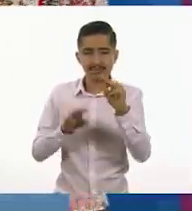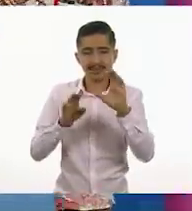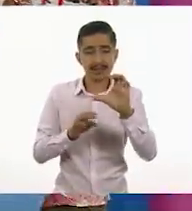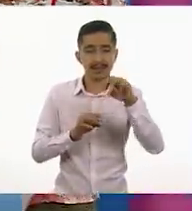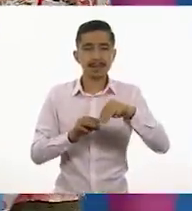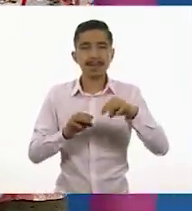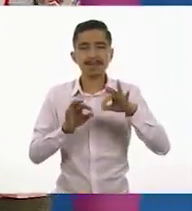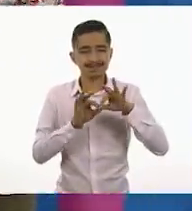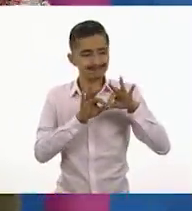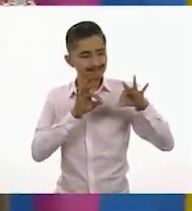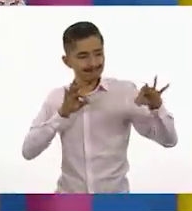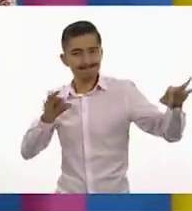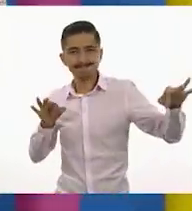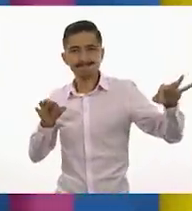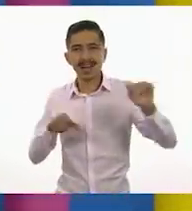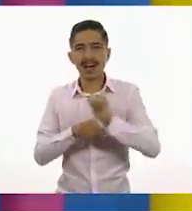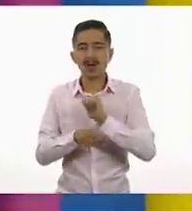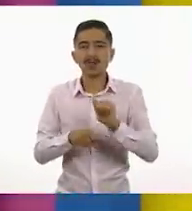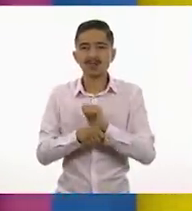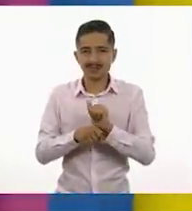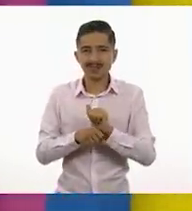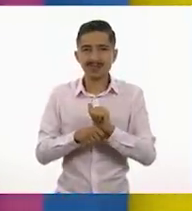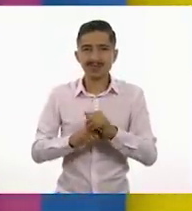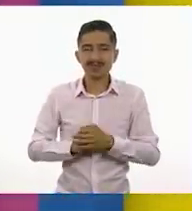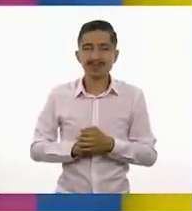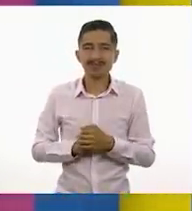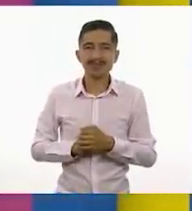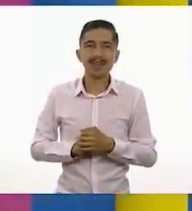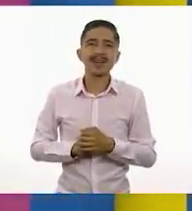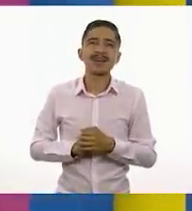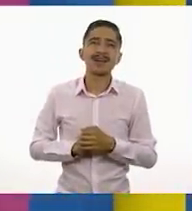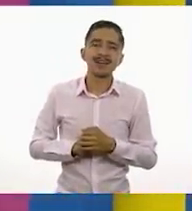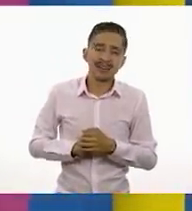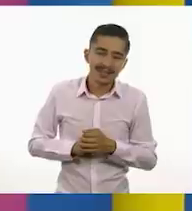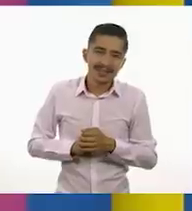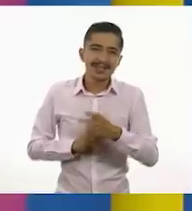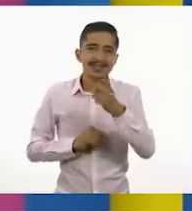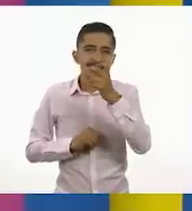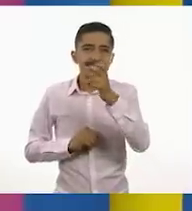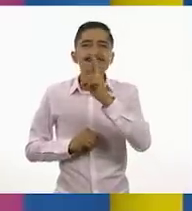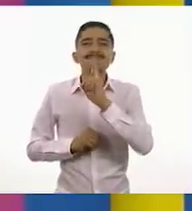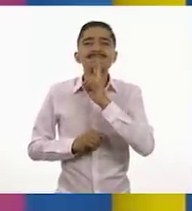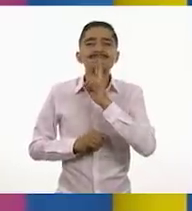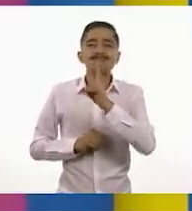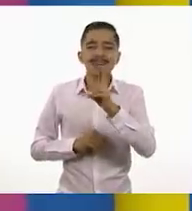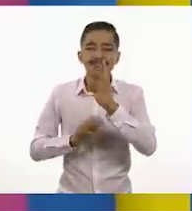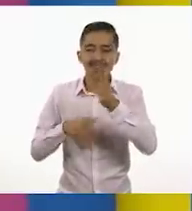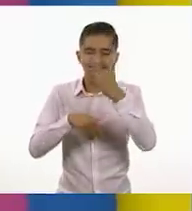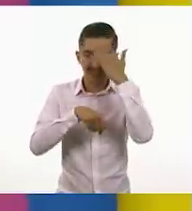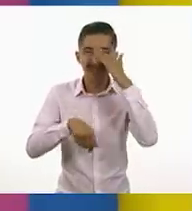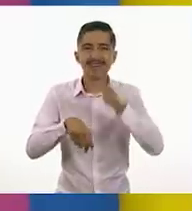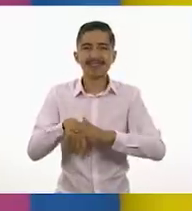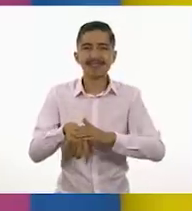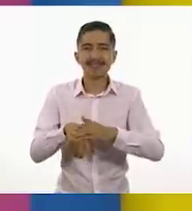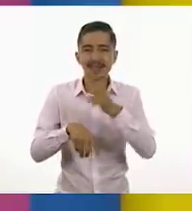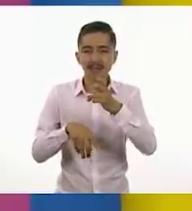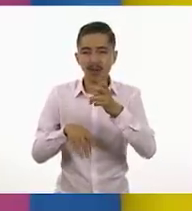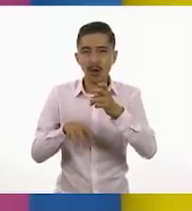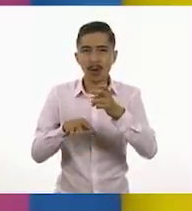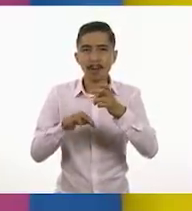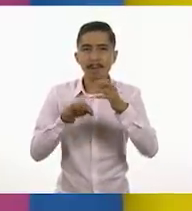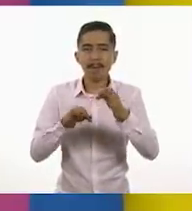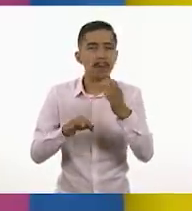es. Ok. Entonces, pues es el resultado con el que nos quedaríamos al ser una medida